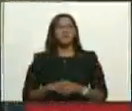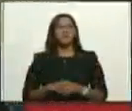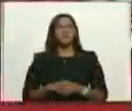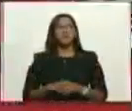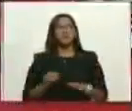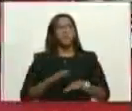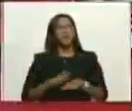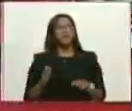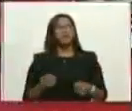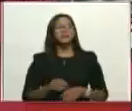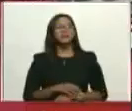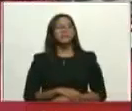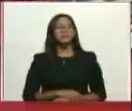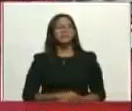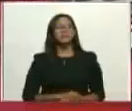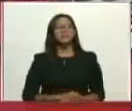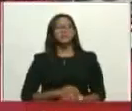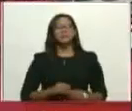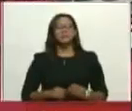Porque